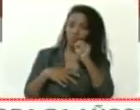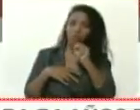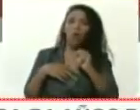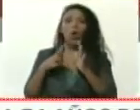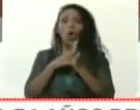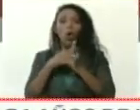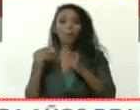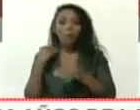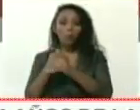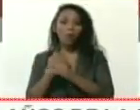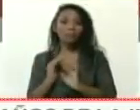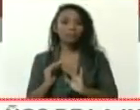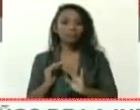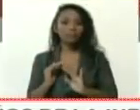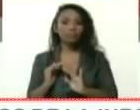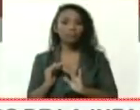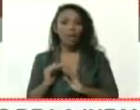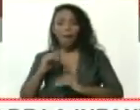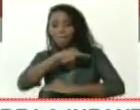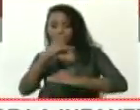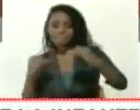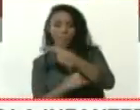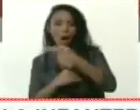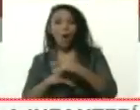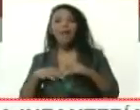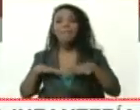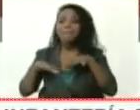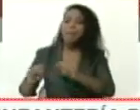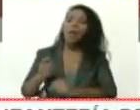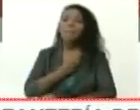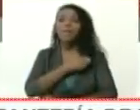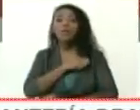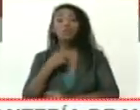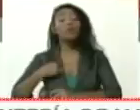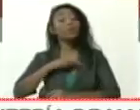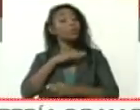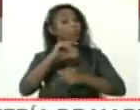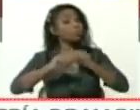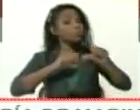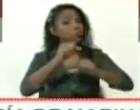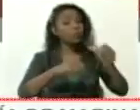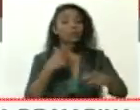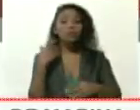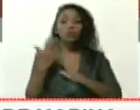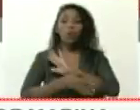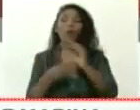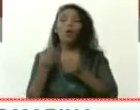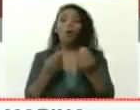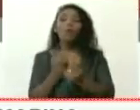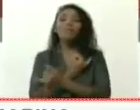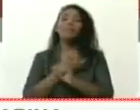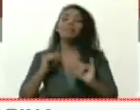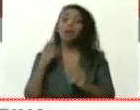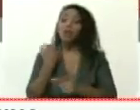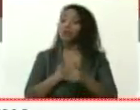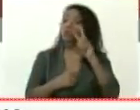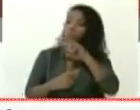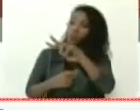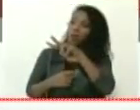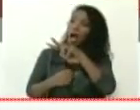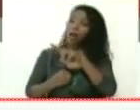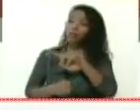territorio bajo el imperio español. Y en nuestro proceso de emancipación, de independencia, nos inspirábamos en Estados